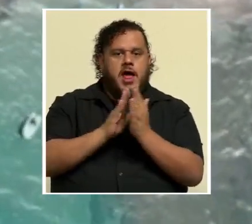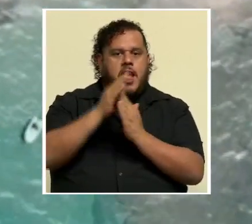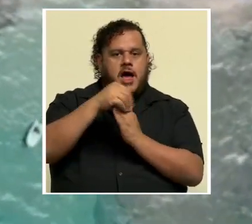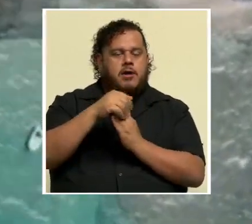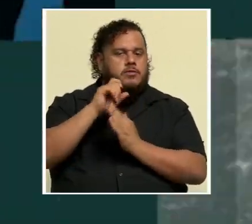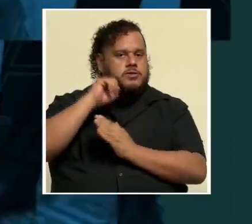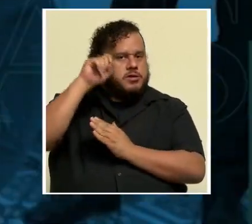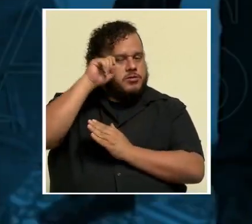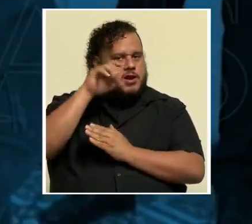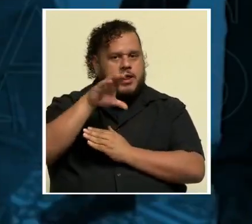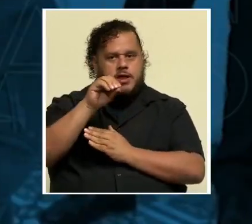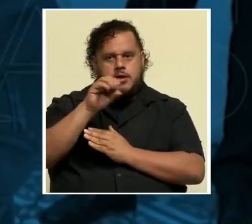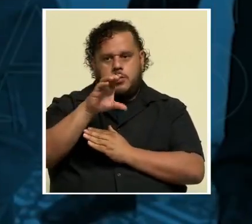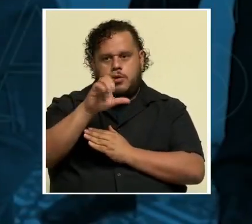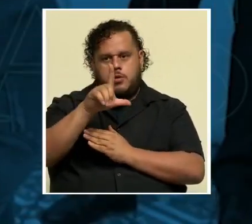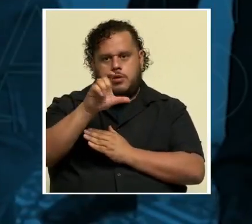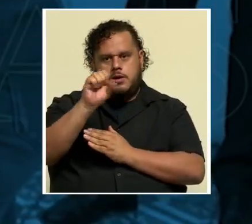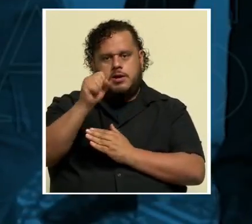Cocles.